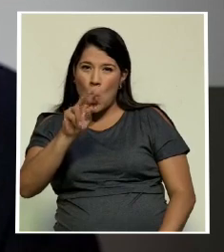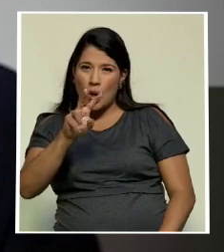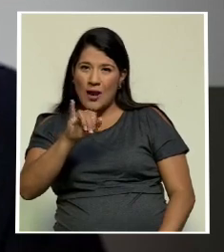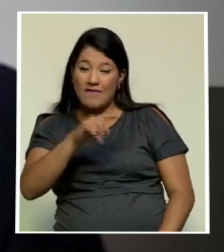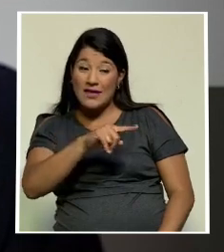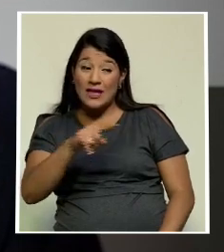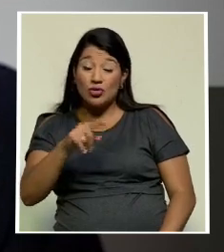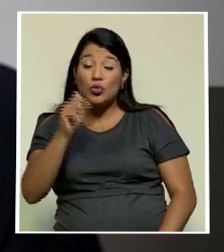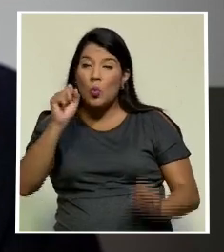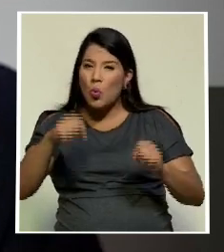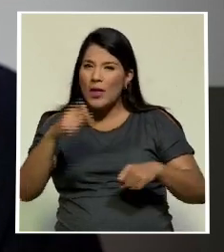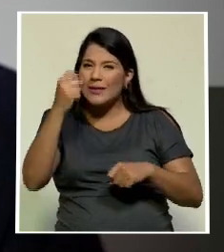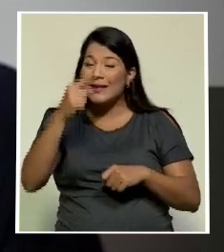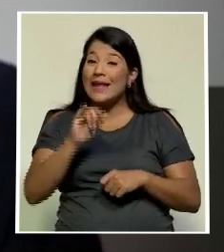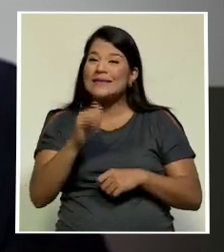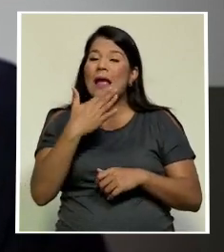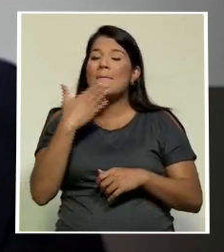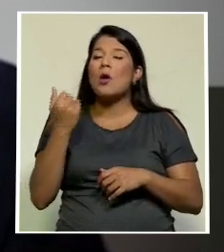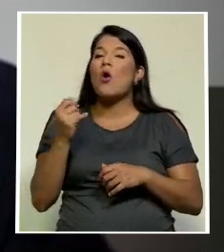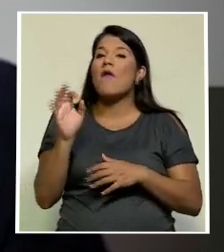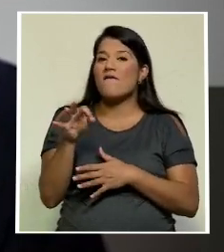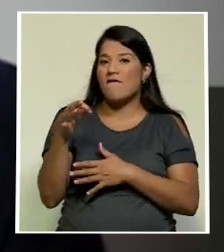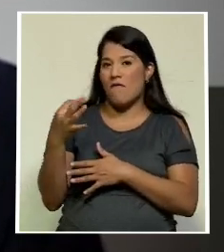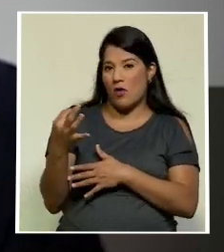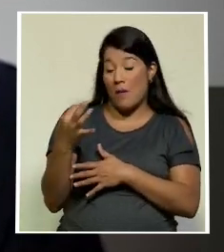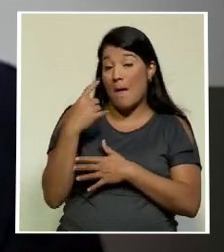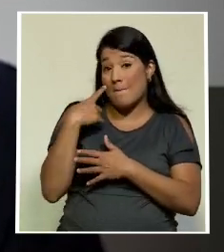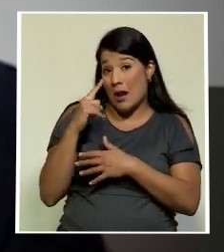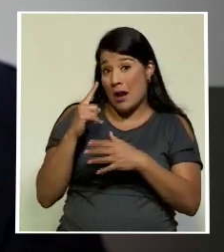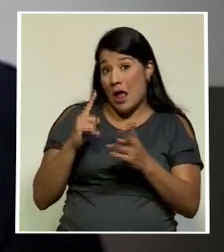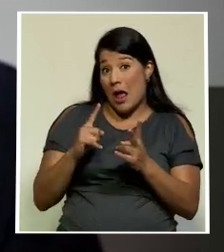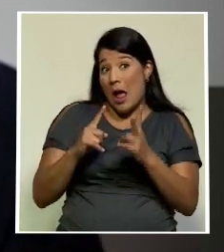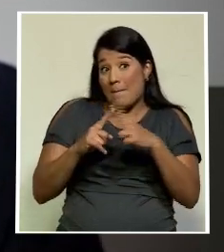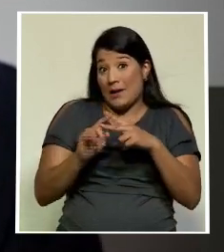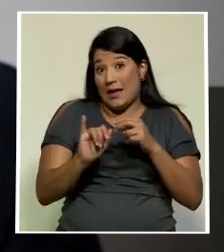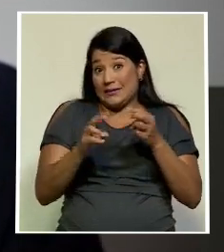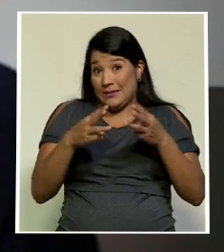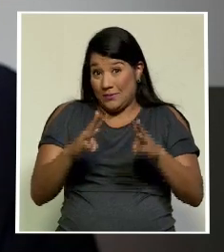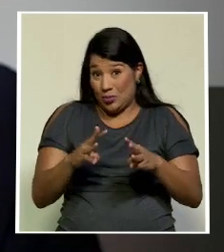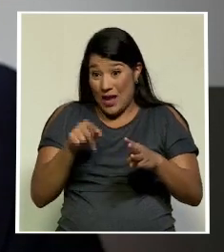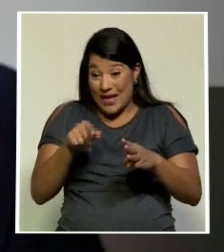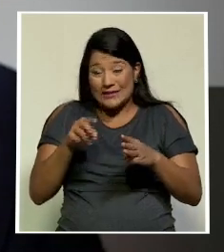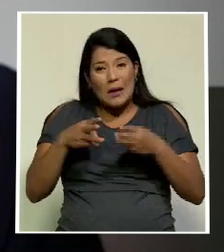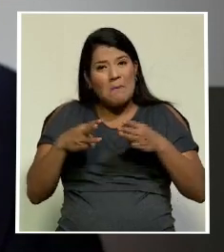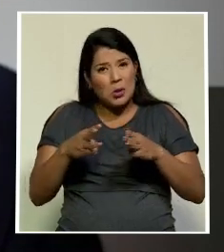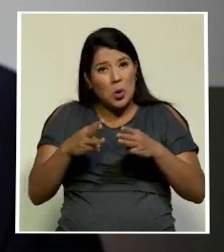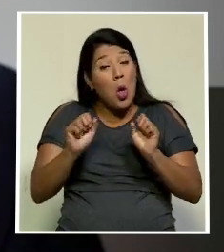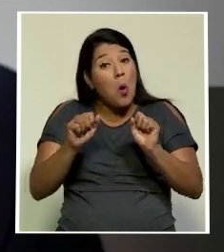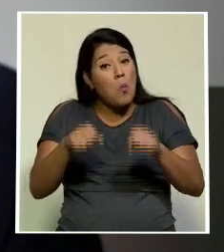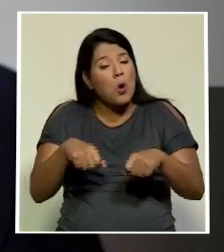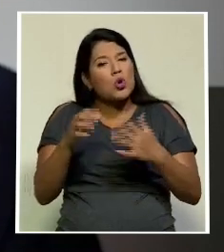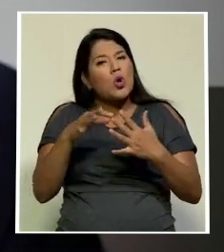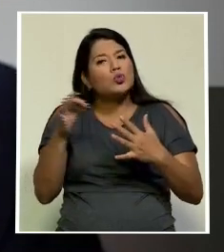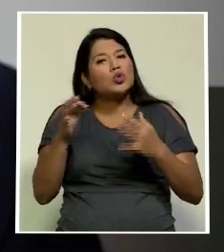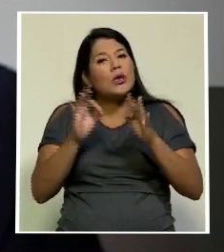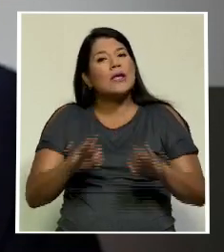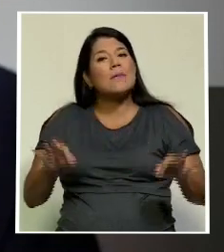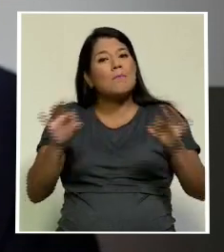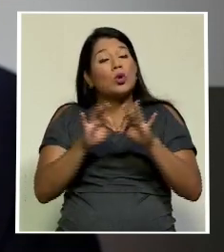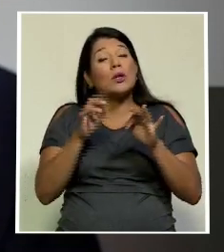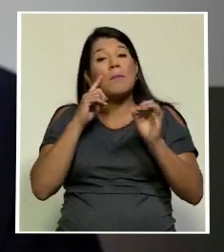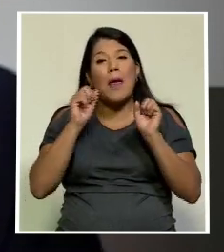incorporando este tipo de modelos. Nosotros creemos que es un modelo que puede ser una alternativa importante para mejorar cómo se le